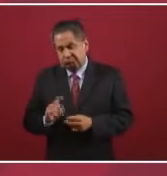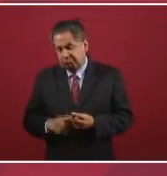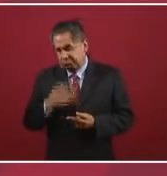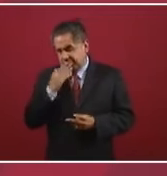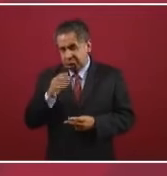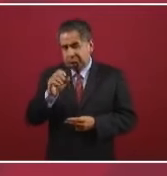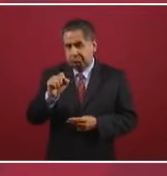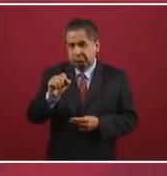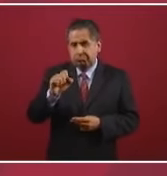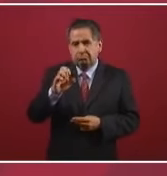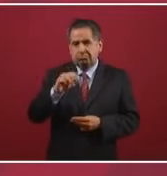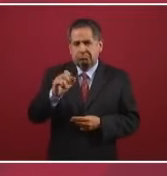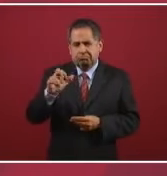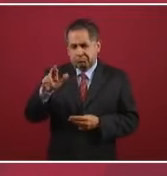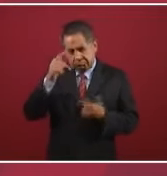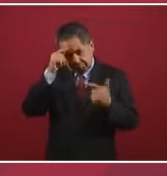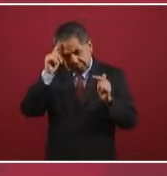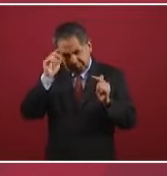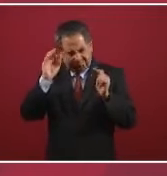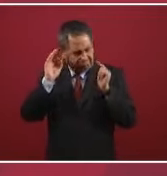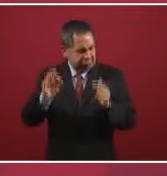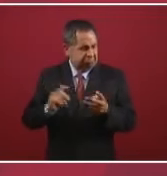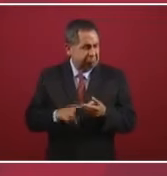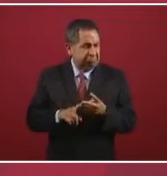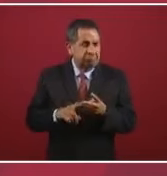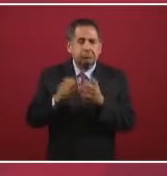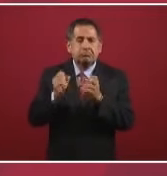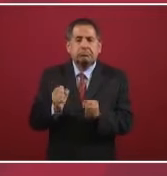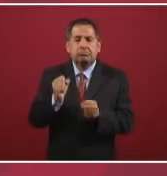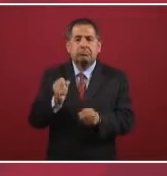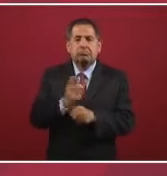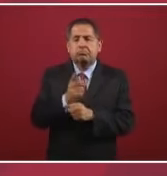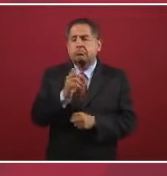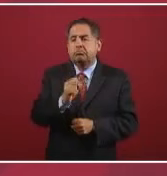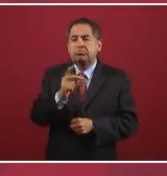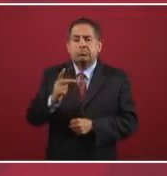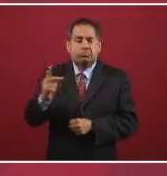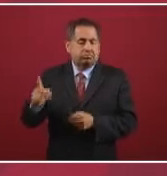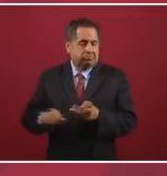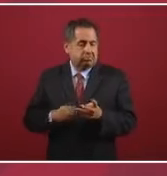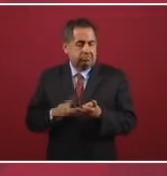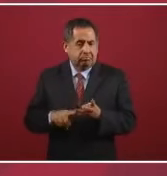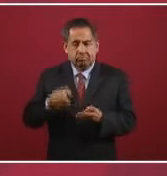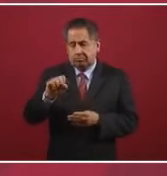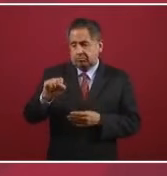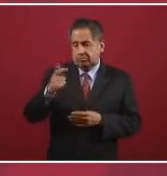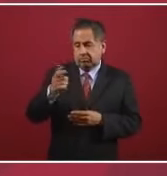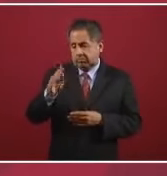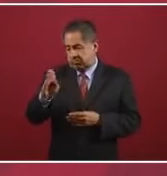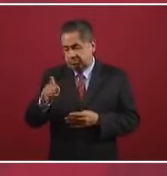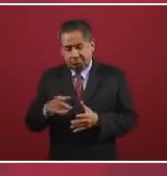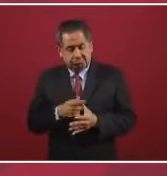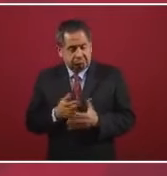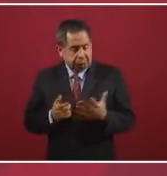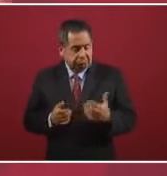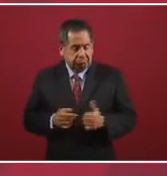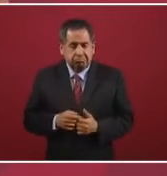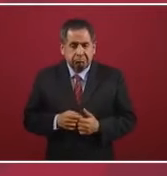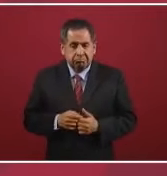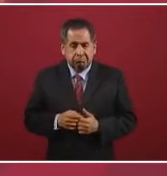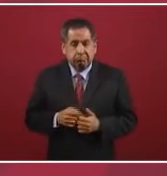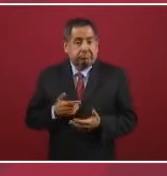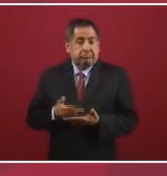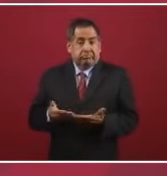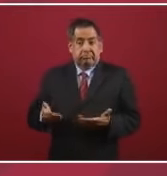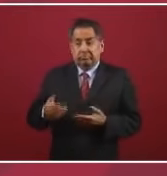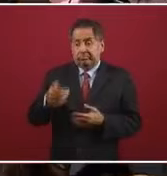de Marina, de la Secretaría de Seguridad Pública, de la Secretaría de Gobernación, en este caso de